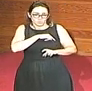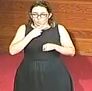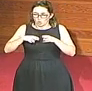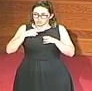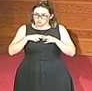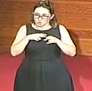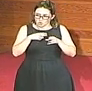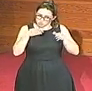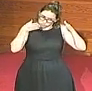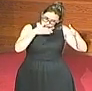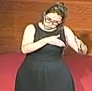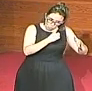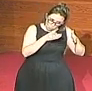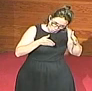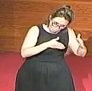todos por un carril.